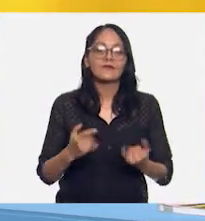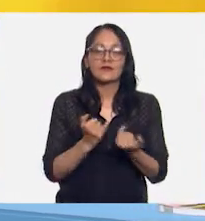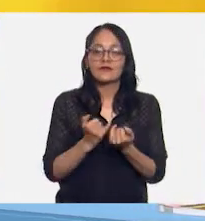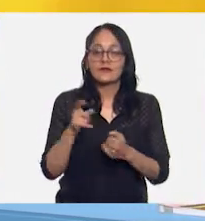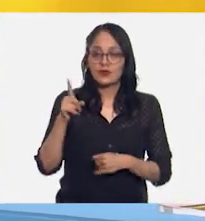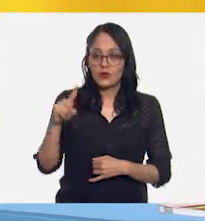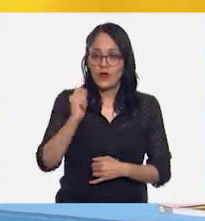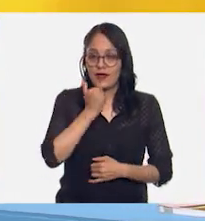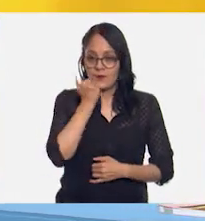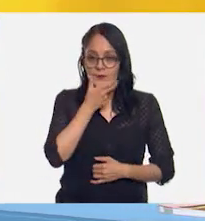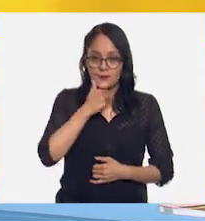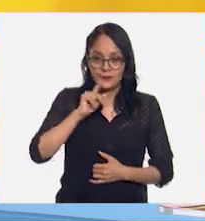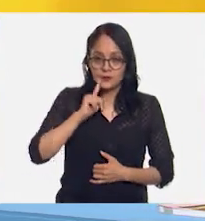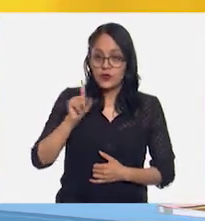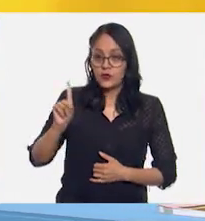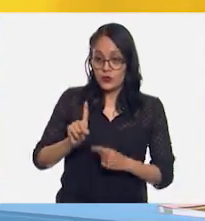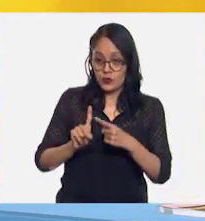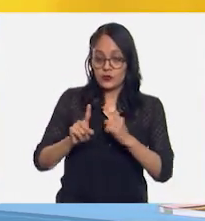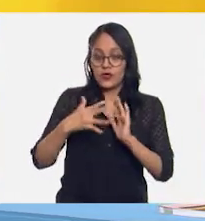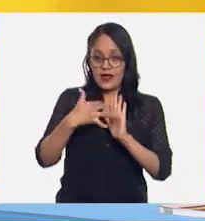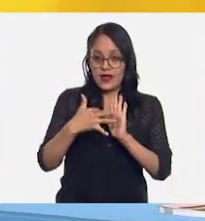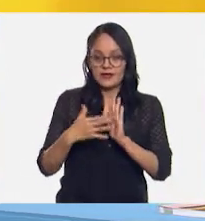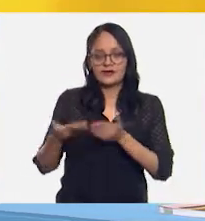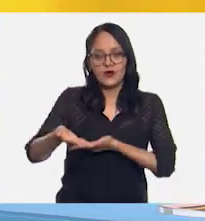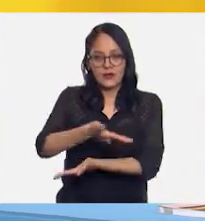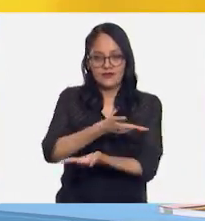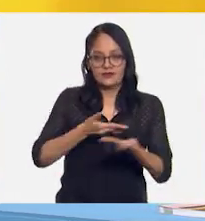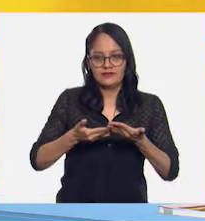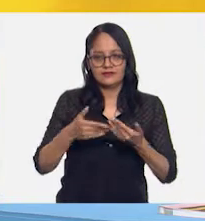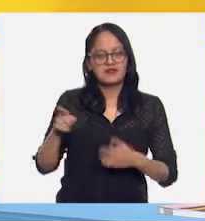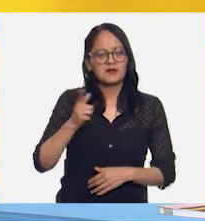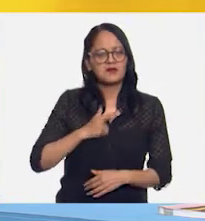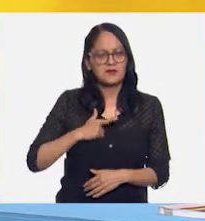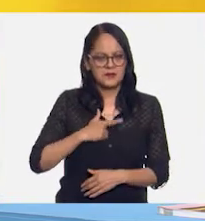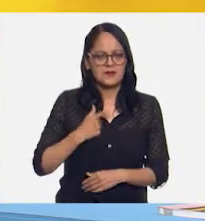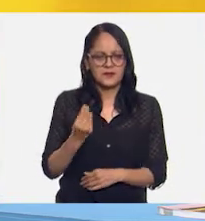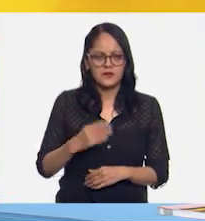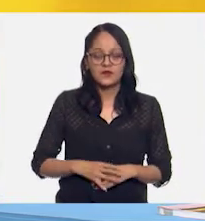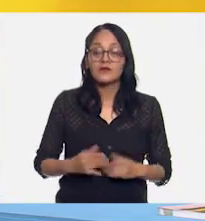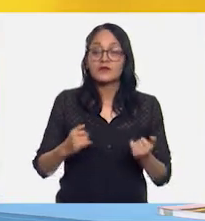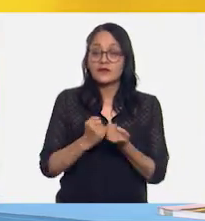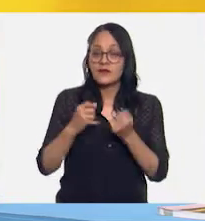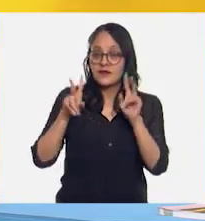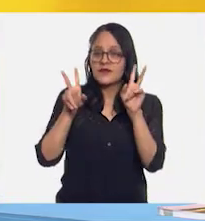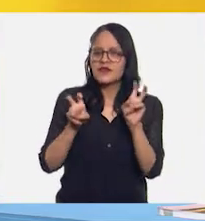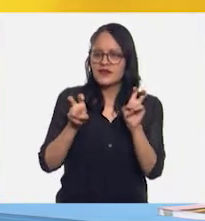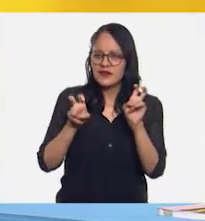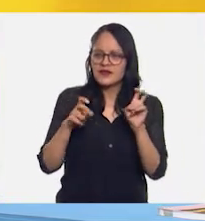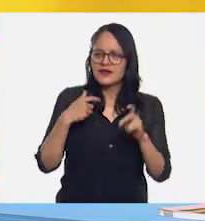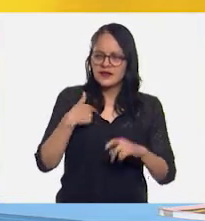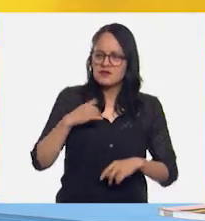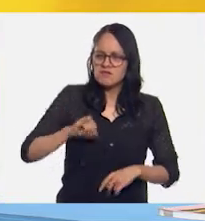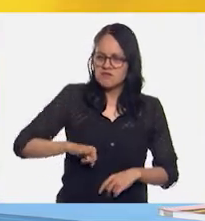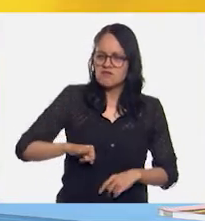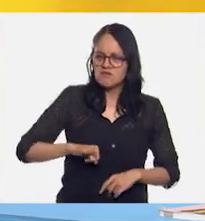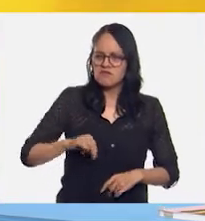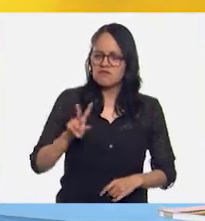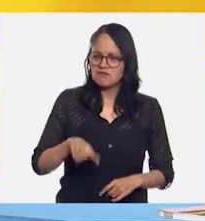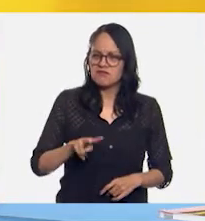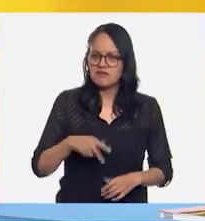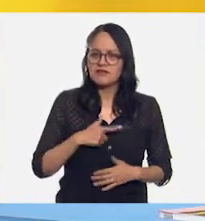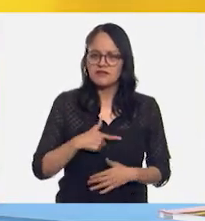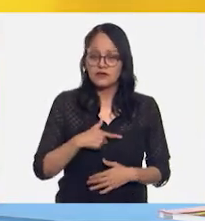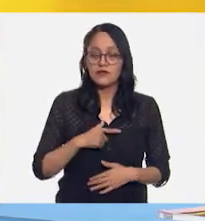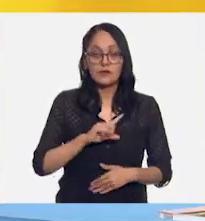las y los estudiantes y conmigo esos textos que llaman tu atención. Además, el título me suena muy atractivo.